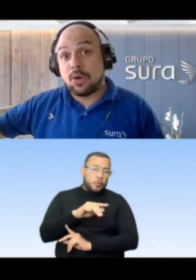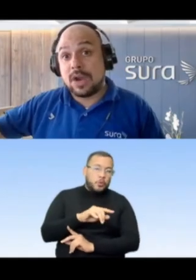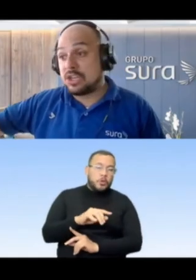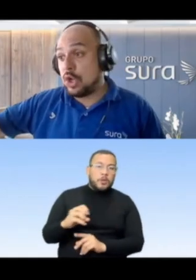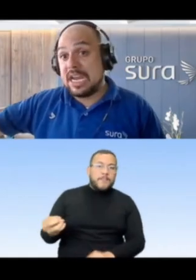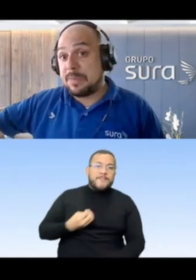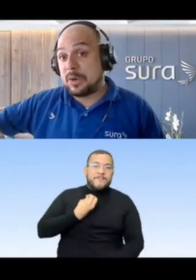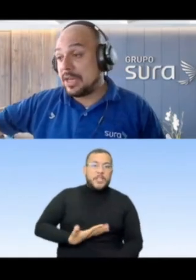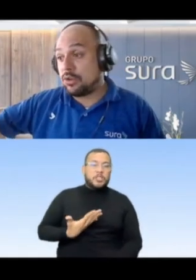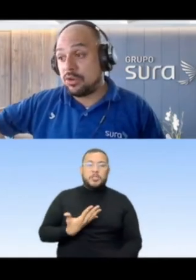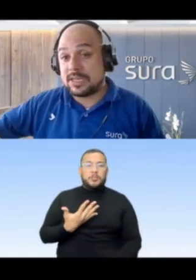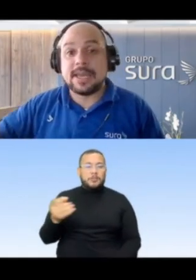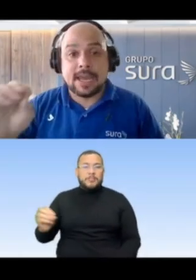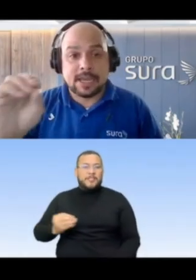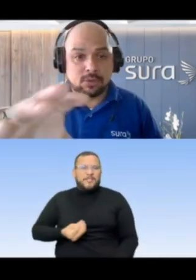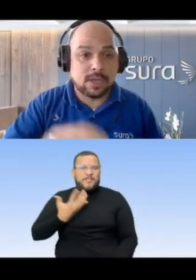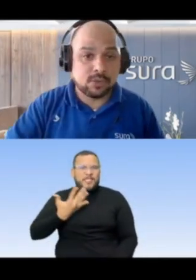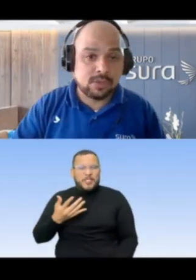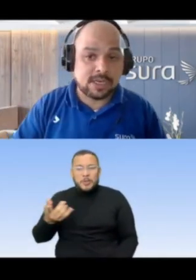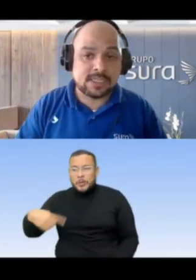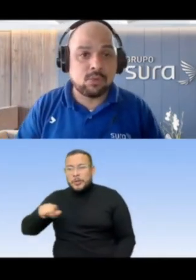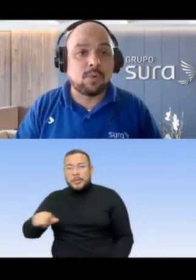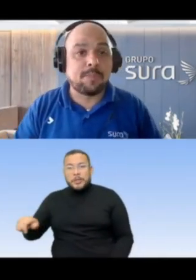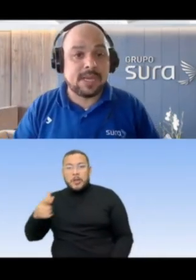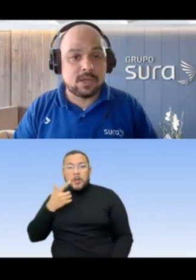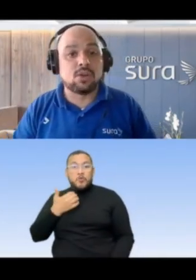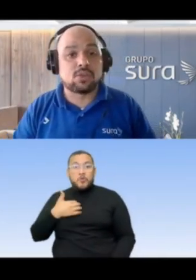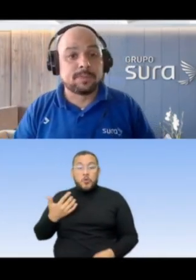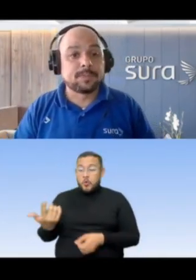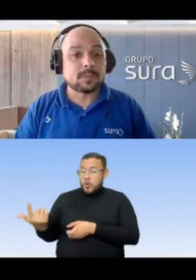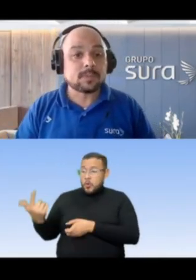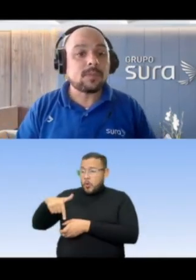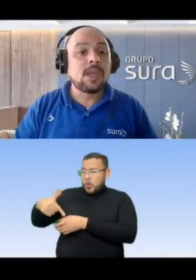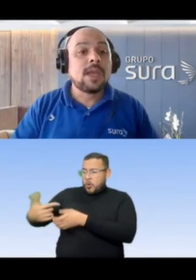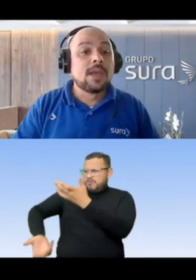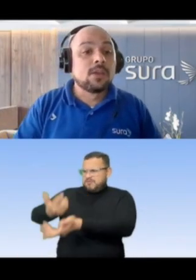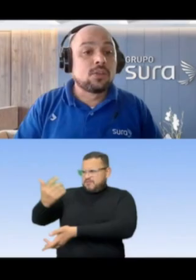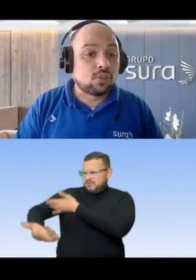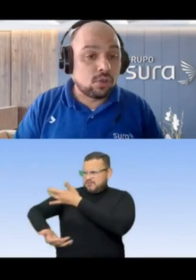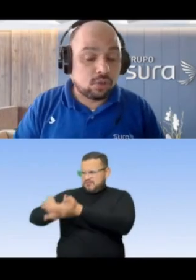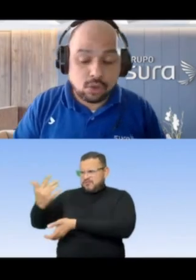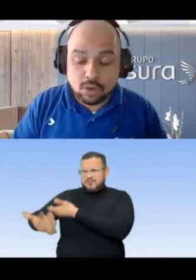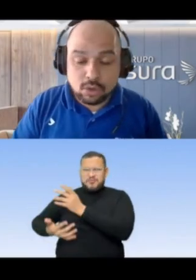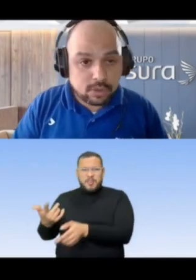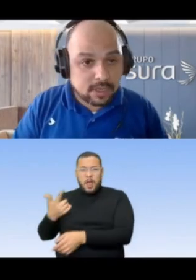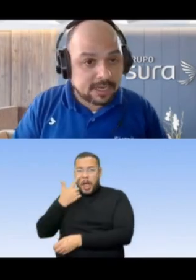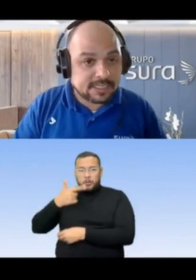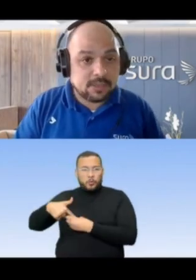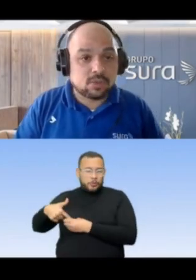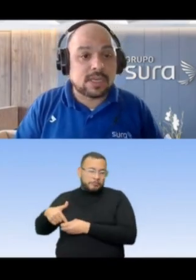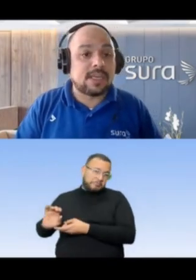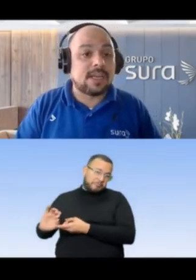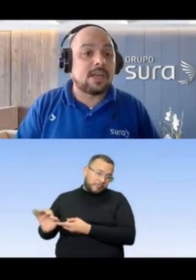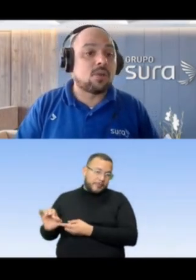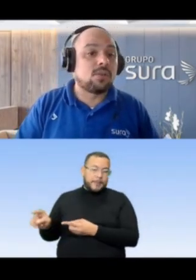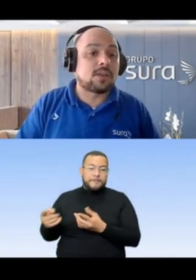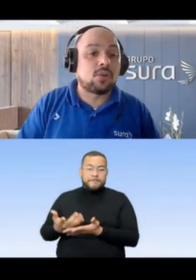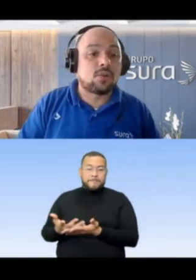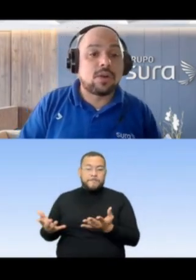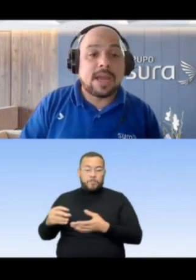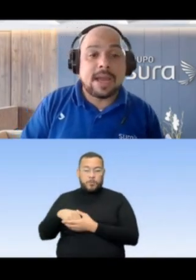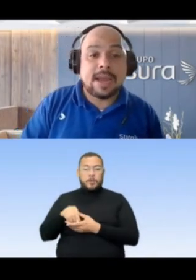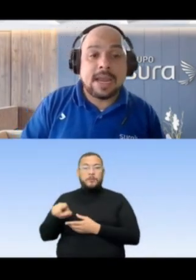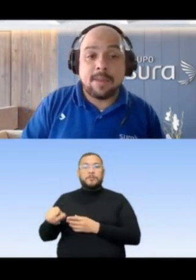limpio la máquina con gasolina porque entonces eso es un residuo peligroso. Son todos los residuos que